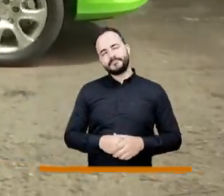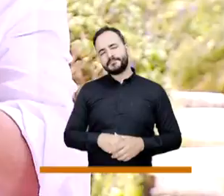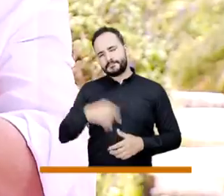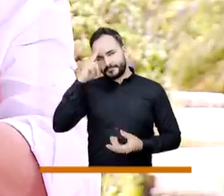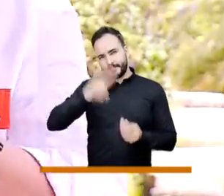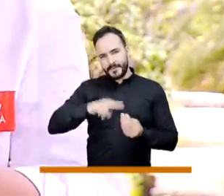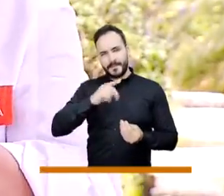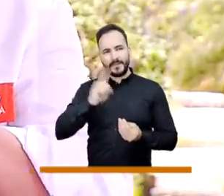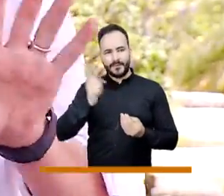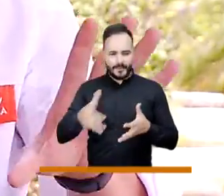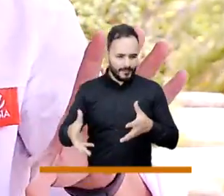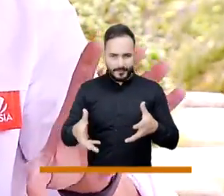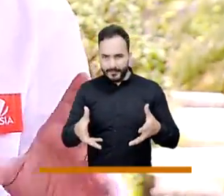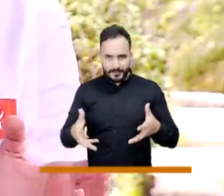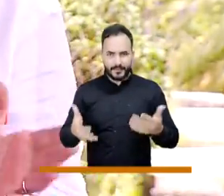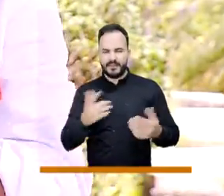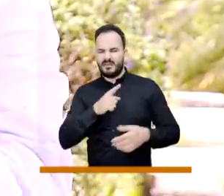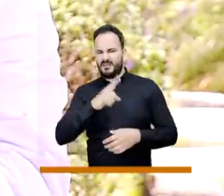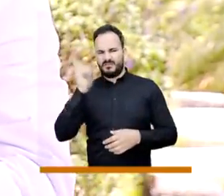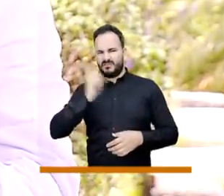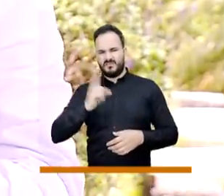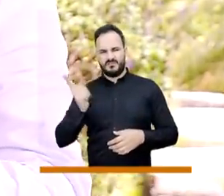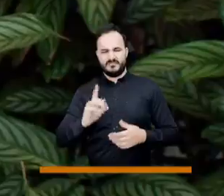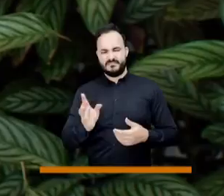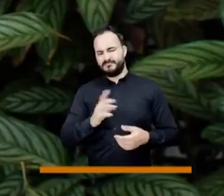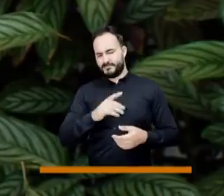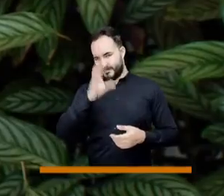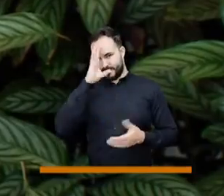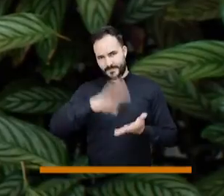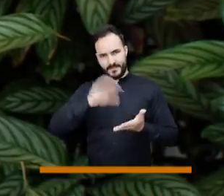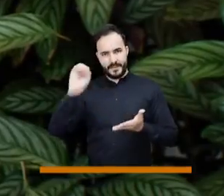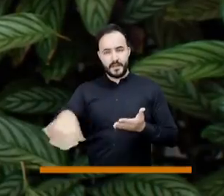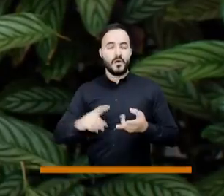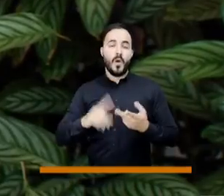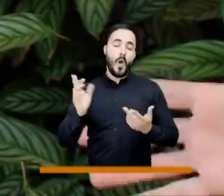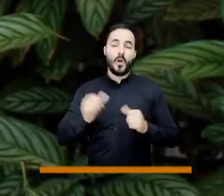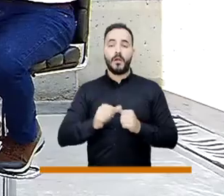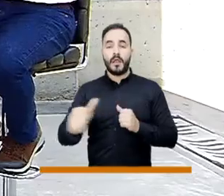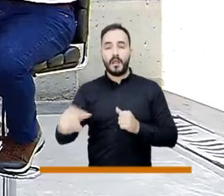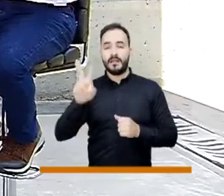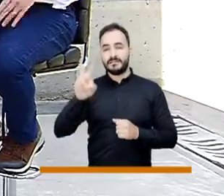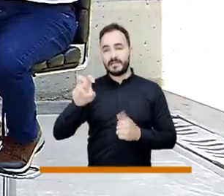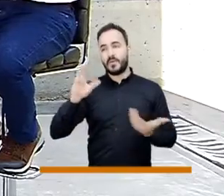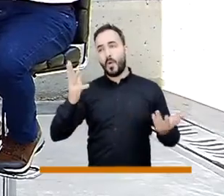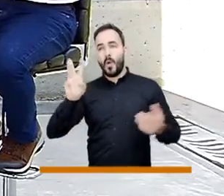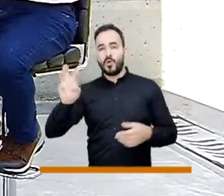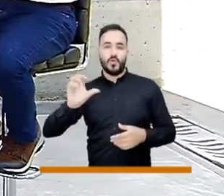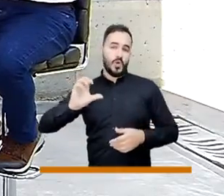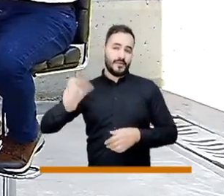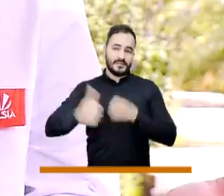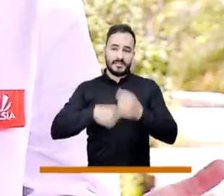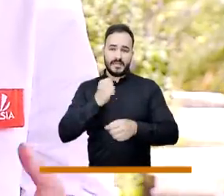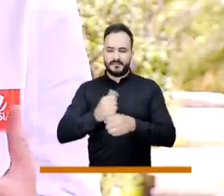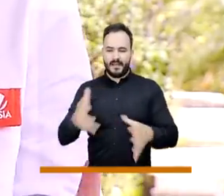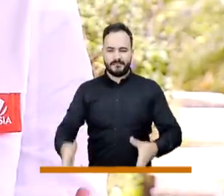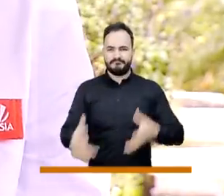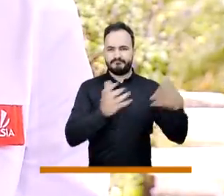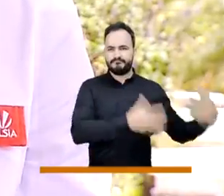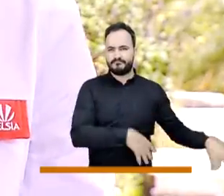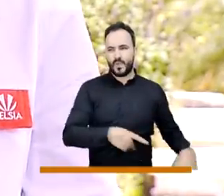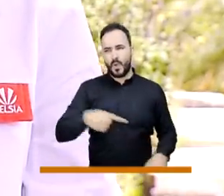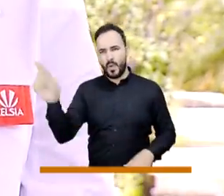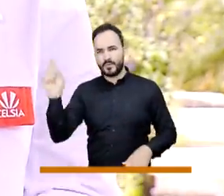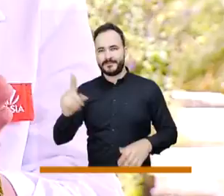ese mito hay que romperlo. Y el otro mito de que esas baterías a los 7 años, 8 años o 10 años hay que desecharlas, ¿y qué